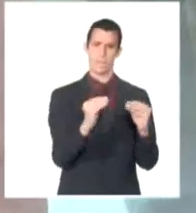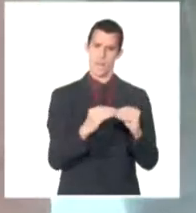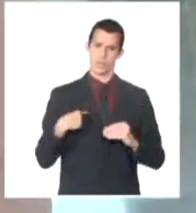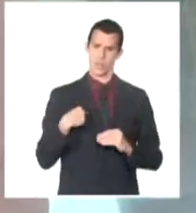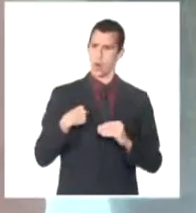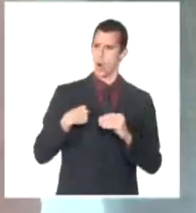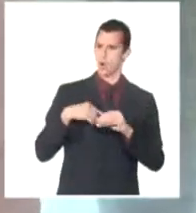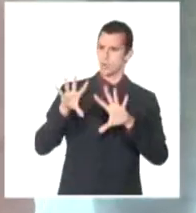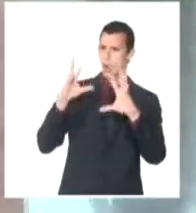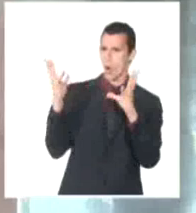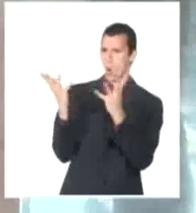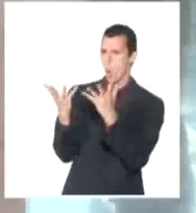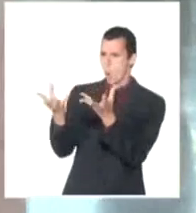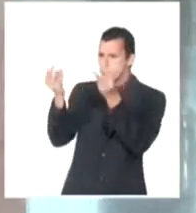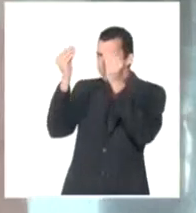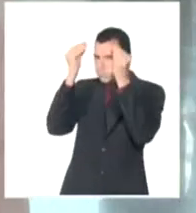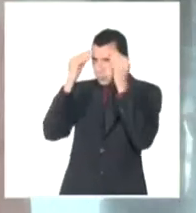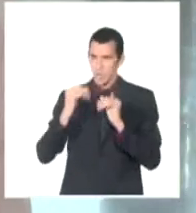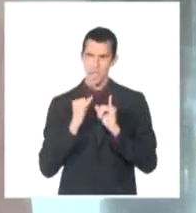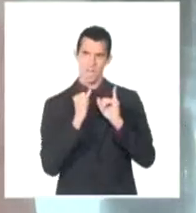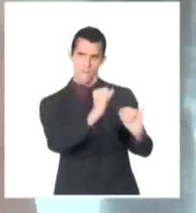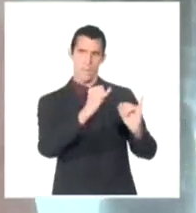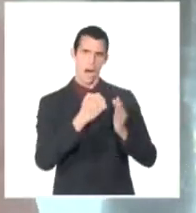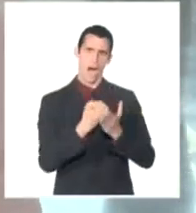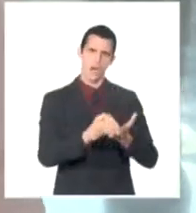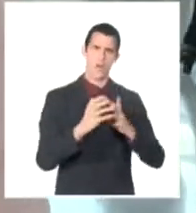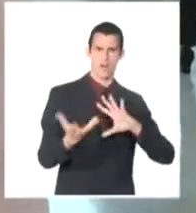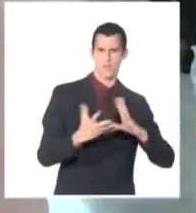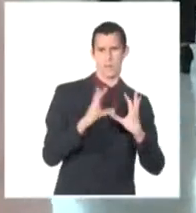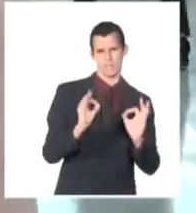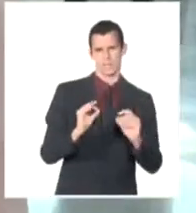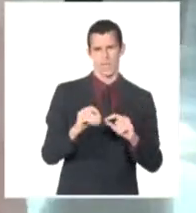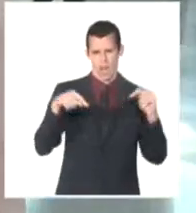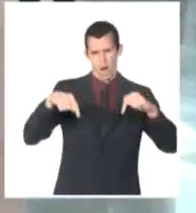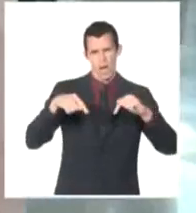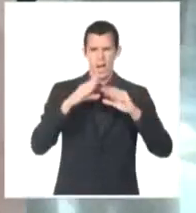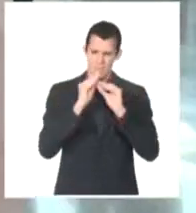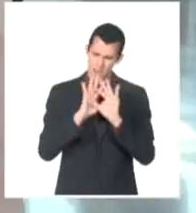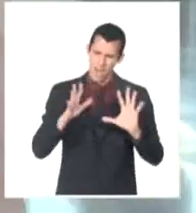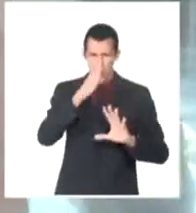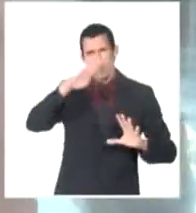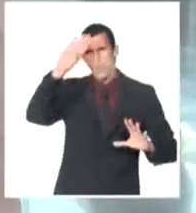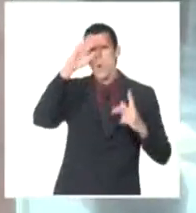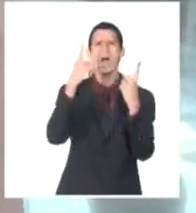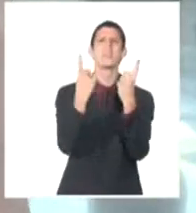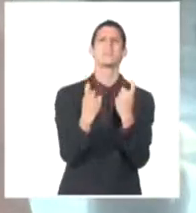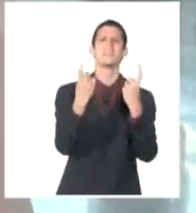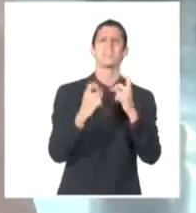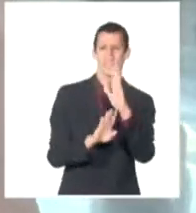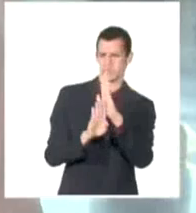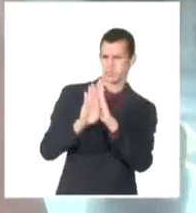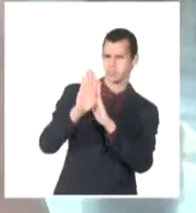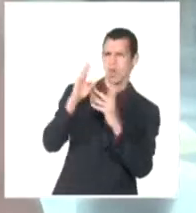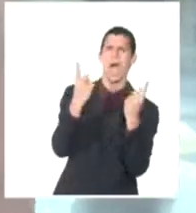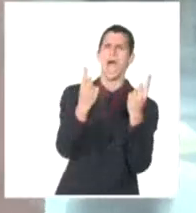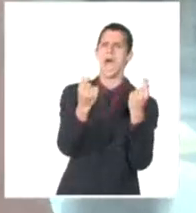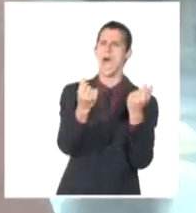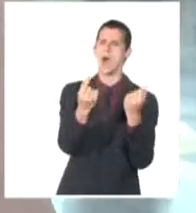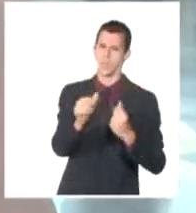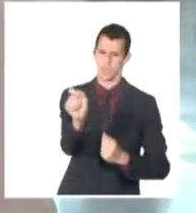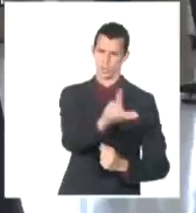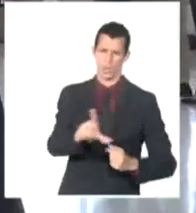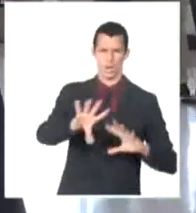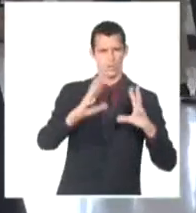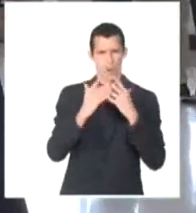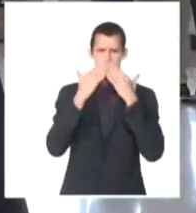haga precisamente basado en el desarrollo económico que tanto Cuba necesita y que al mismo tiempo es un factor importante para el desarrollo social, para el